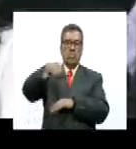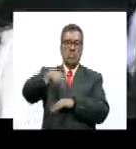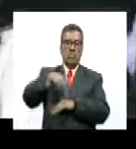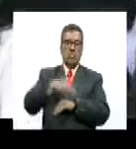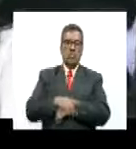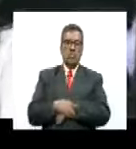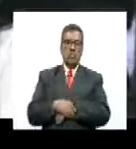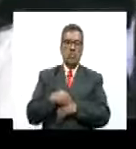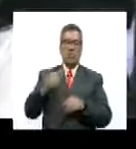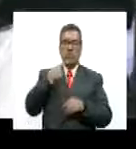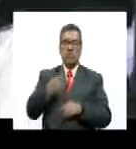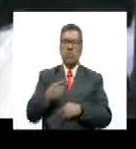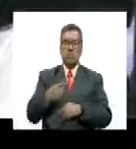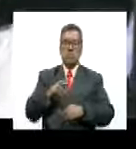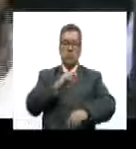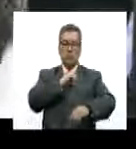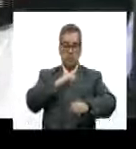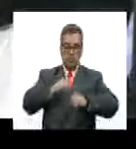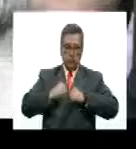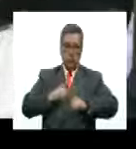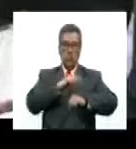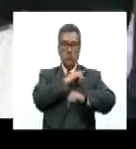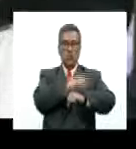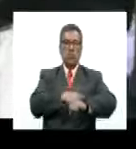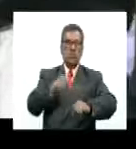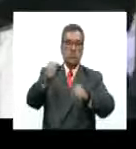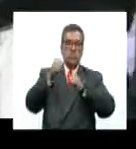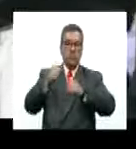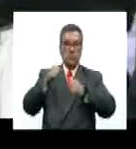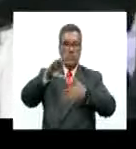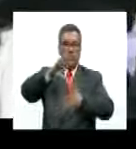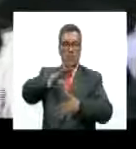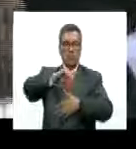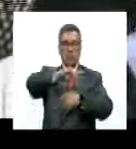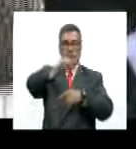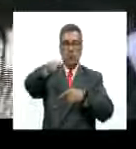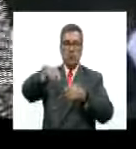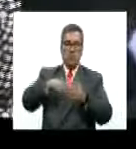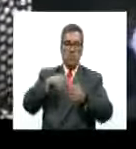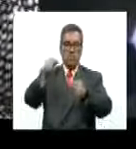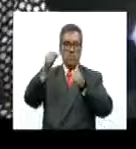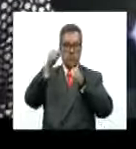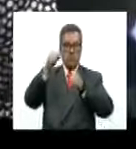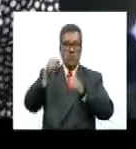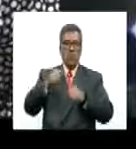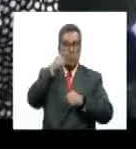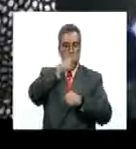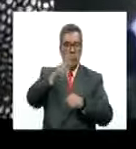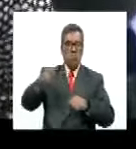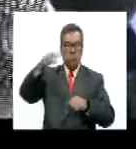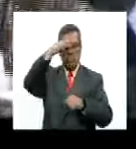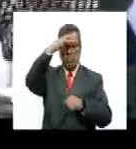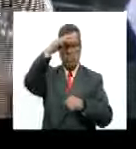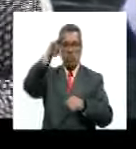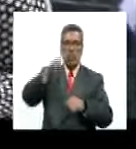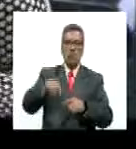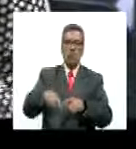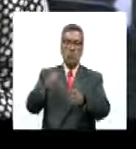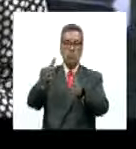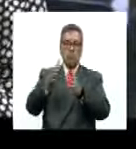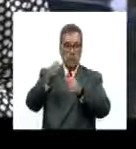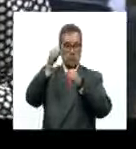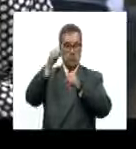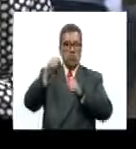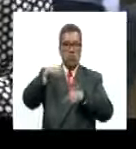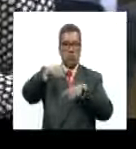Nacional decimos con fuerza que viva América Latina, que viva el pueblo mexicano y que viva